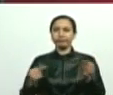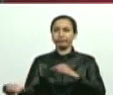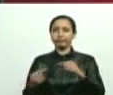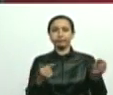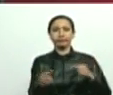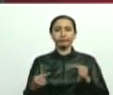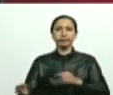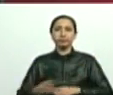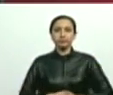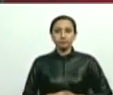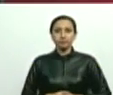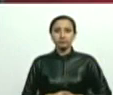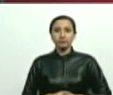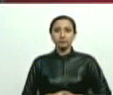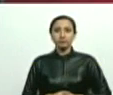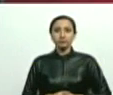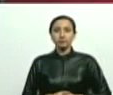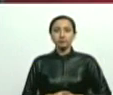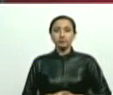¿Cuál derecha?